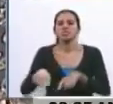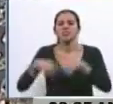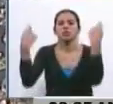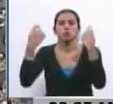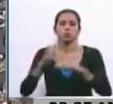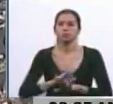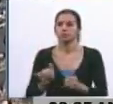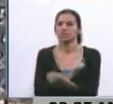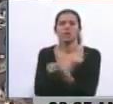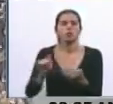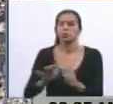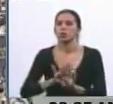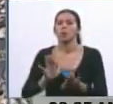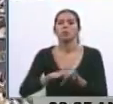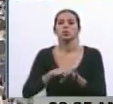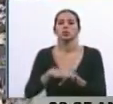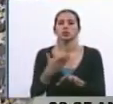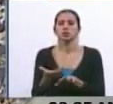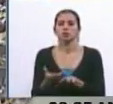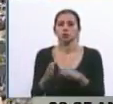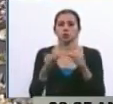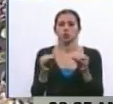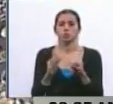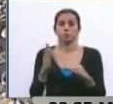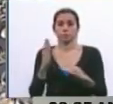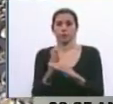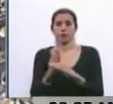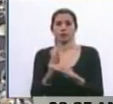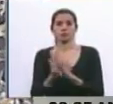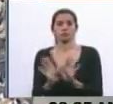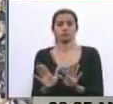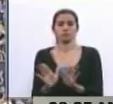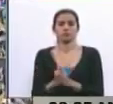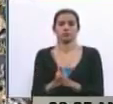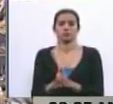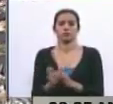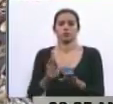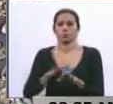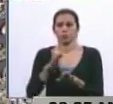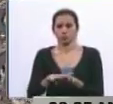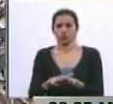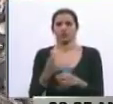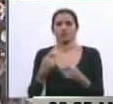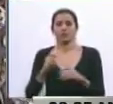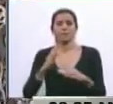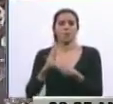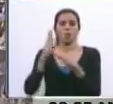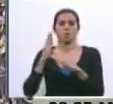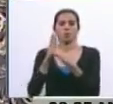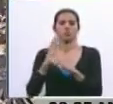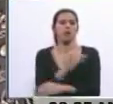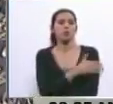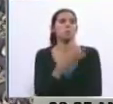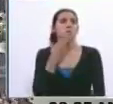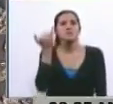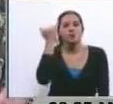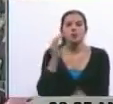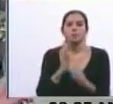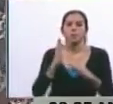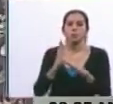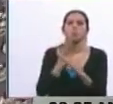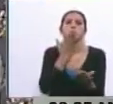es porque aquí todo se paraliza por sabotear, porque no tengamos disponibilidad